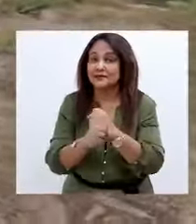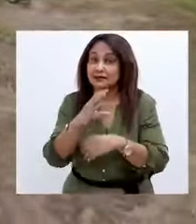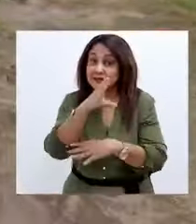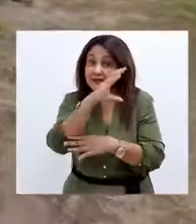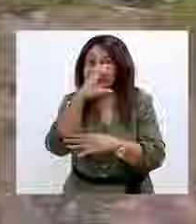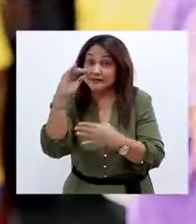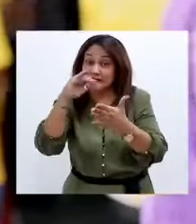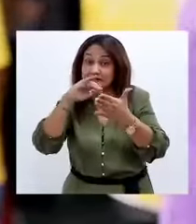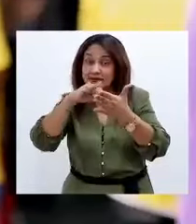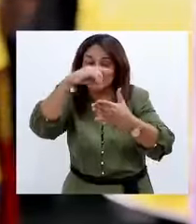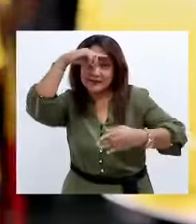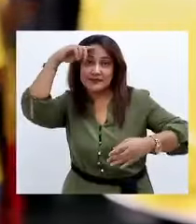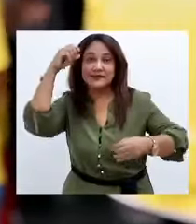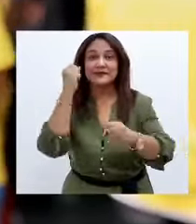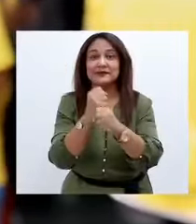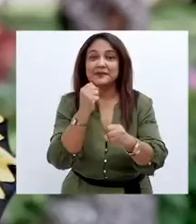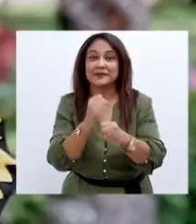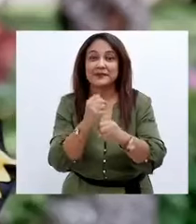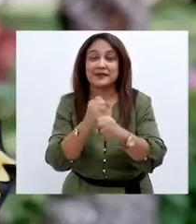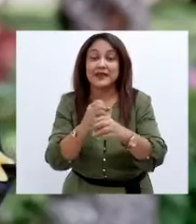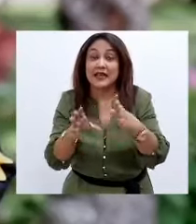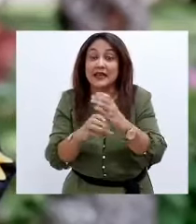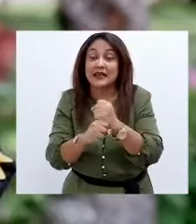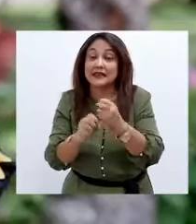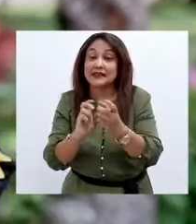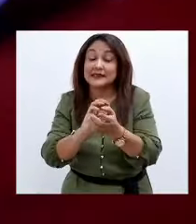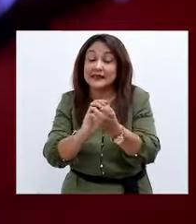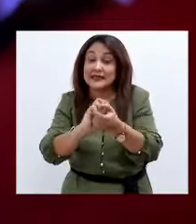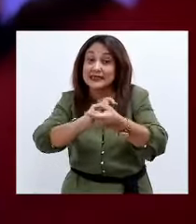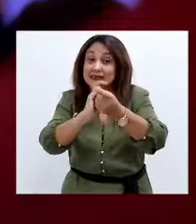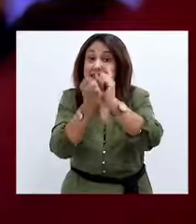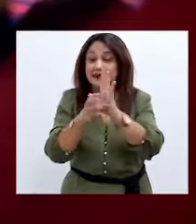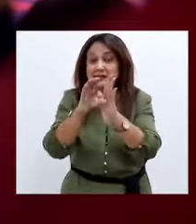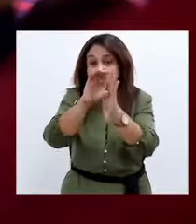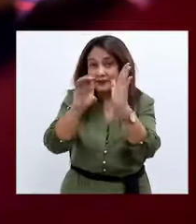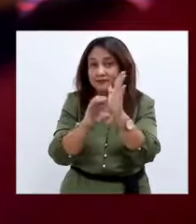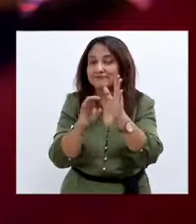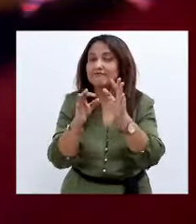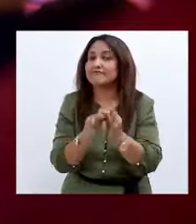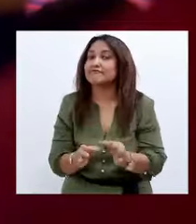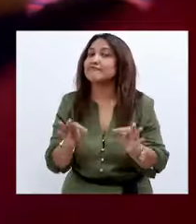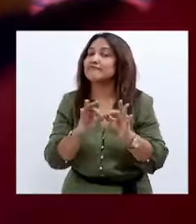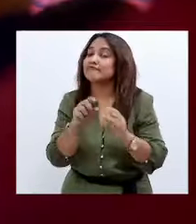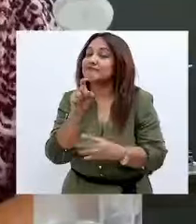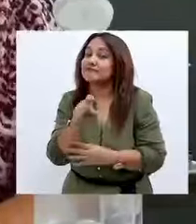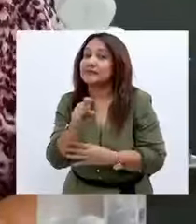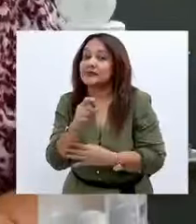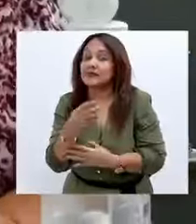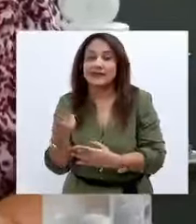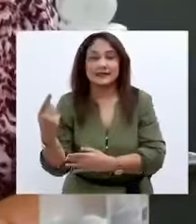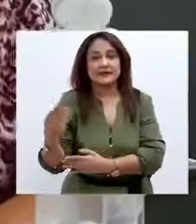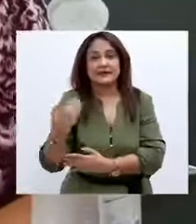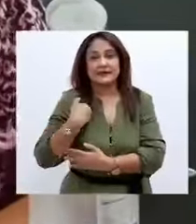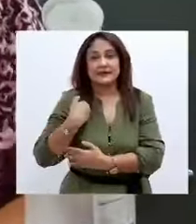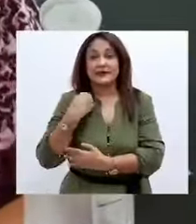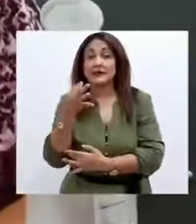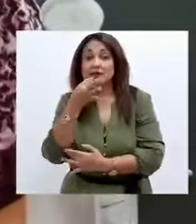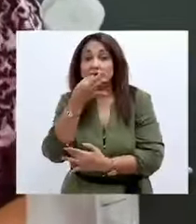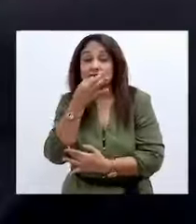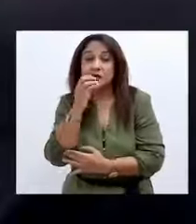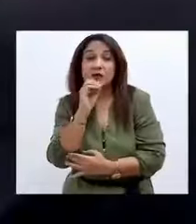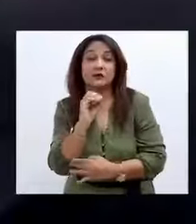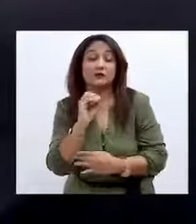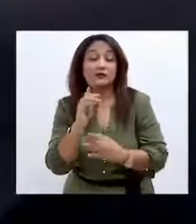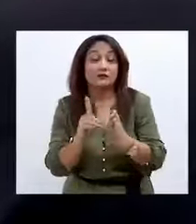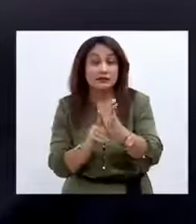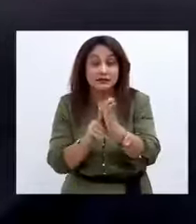que vamos a crear 500.000 empleos, a realizar el cambio constitucional que necesitamos, a garantizar las